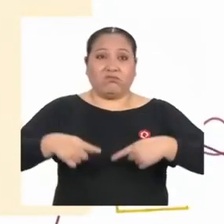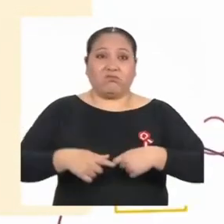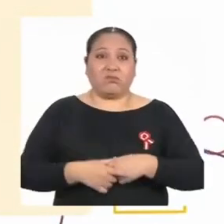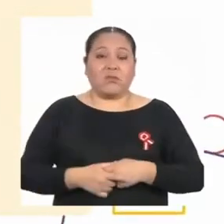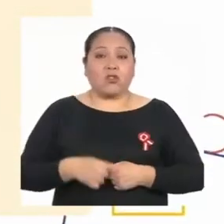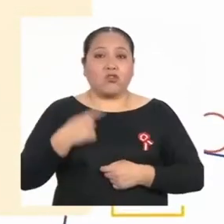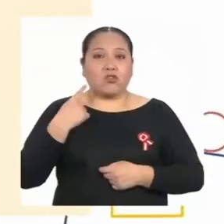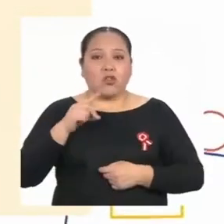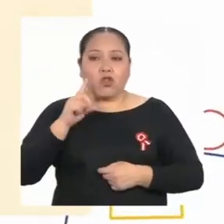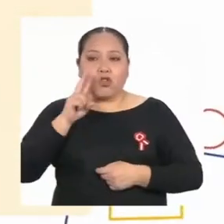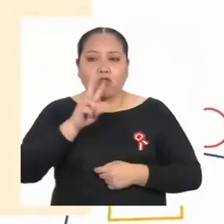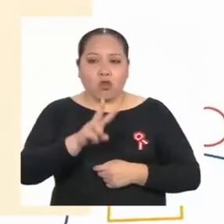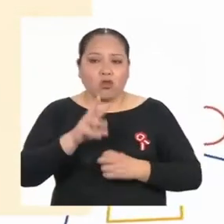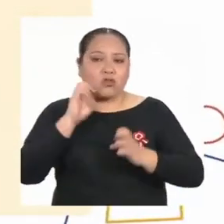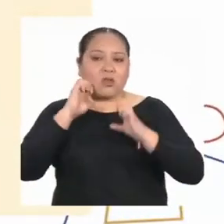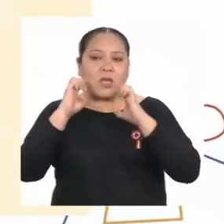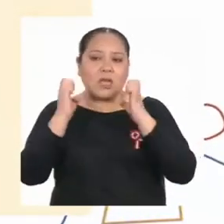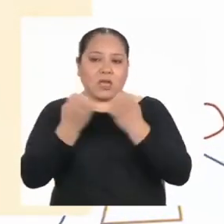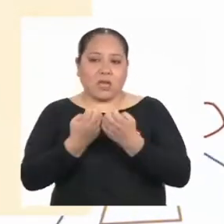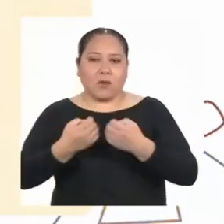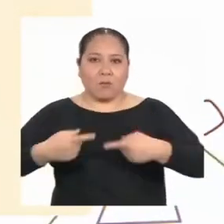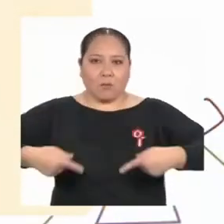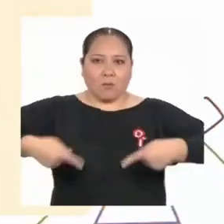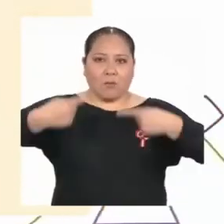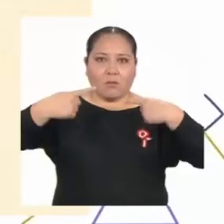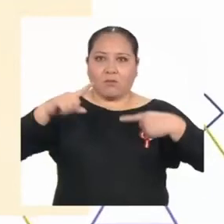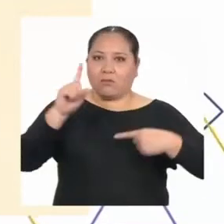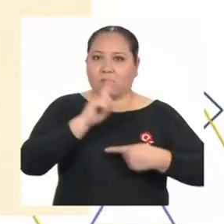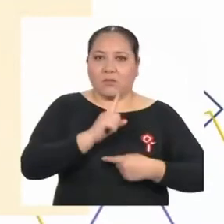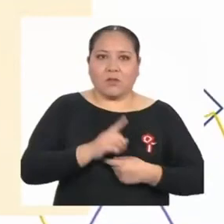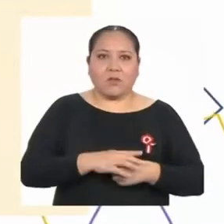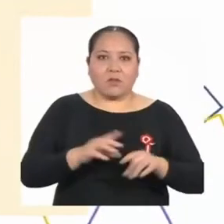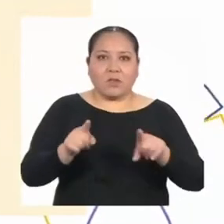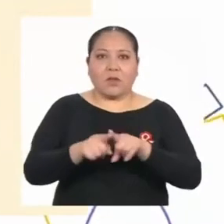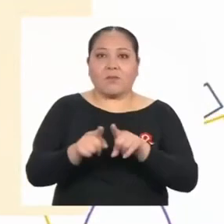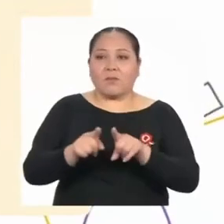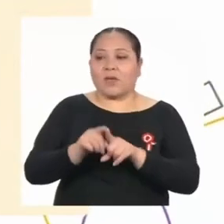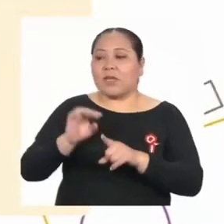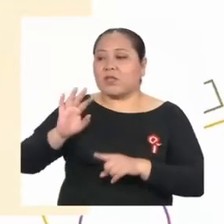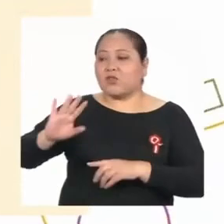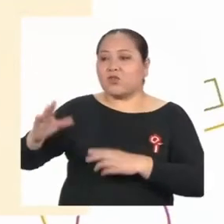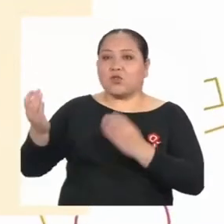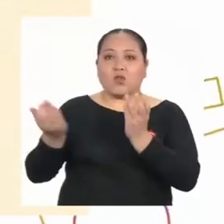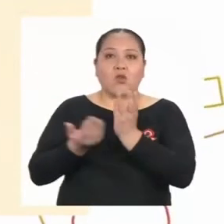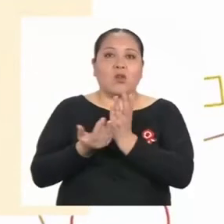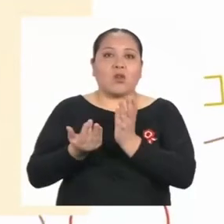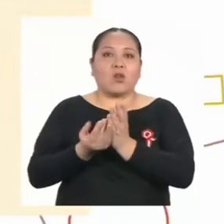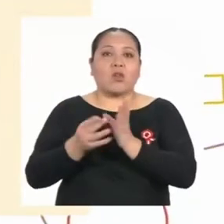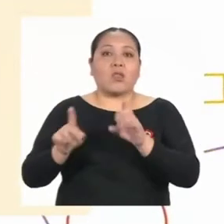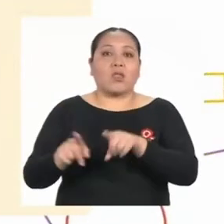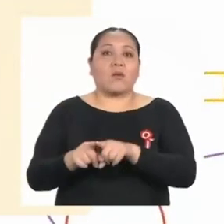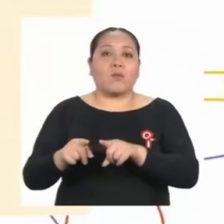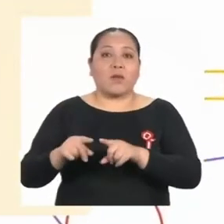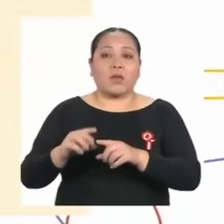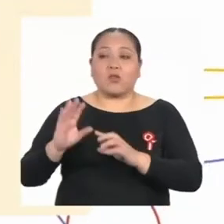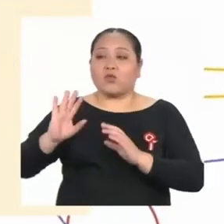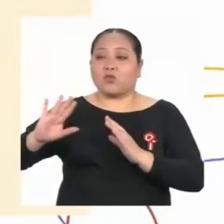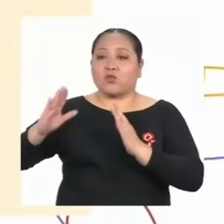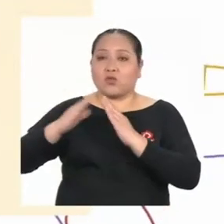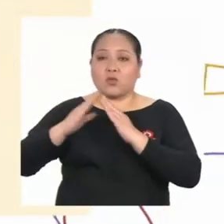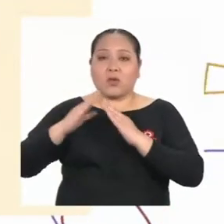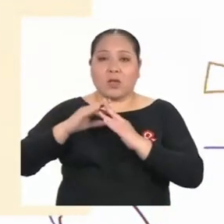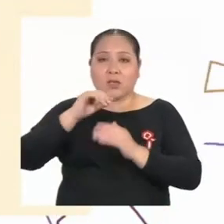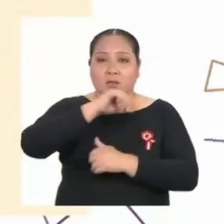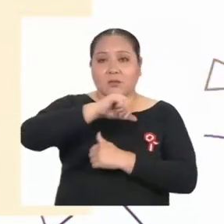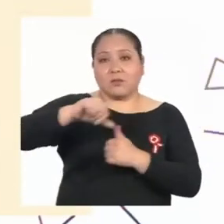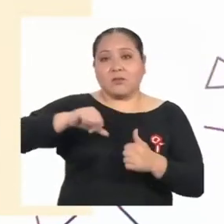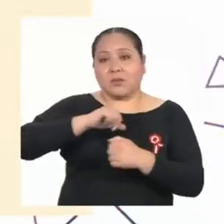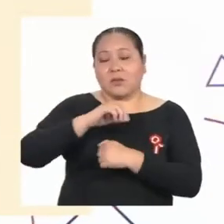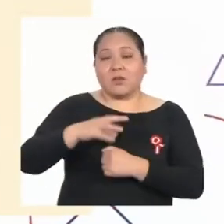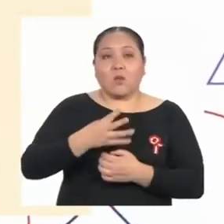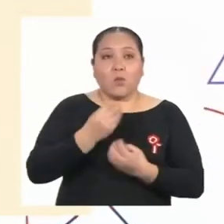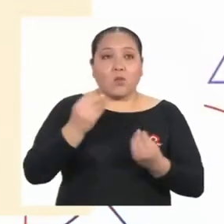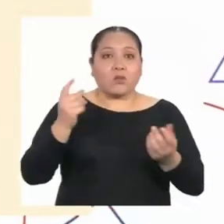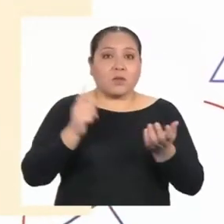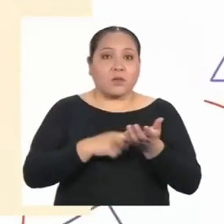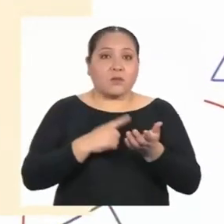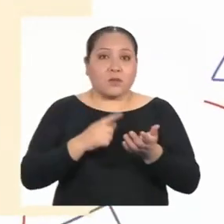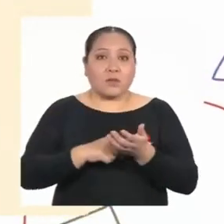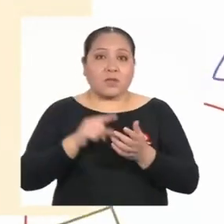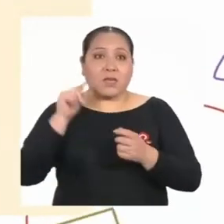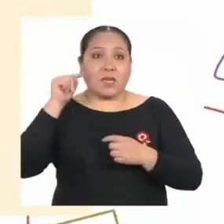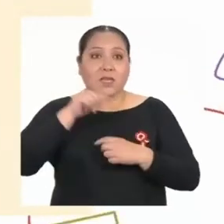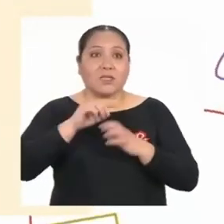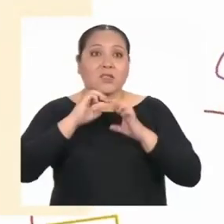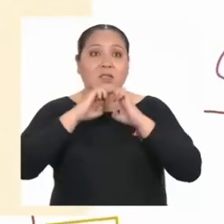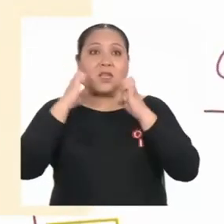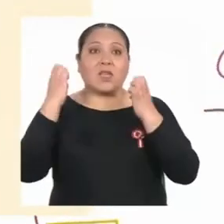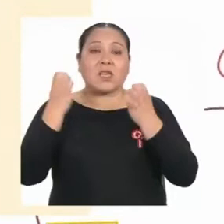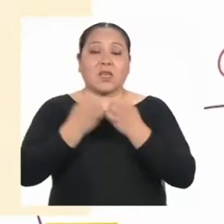equipos rivales se enfrentan. También ocurre en su colegio y en su barrio. Son varias las veces en que los equipos se